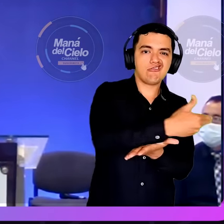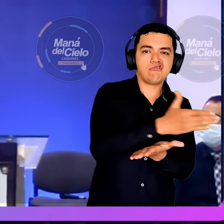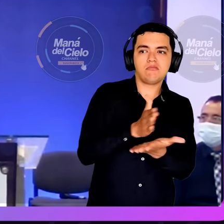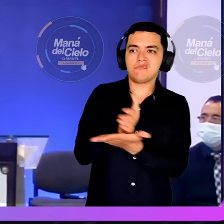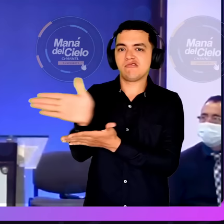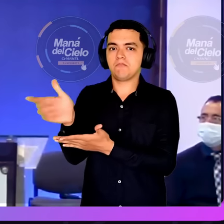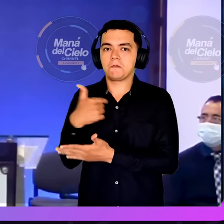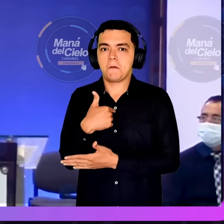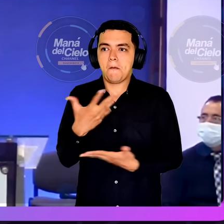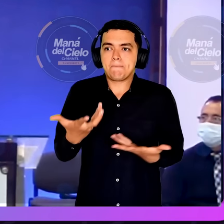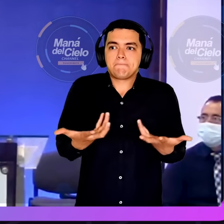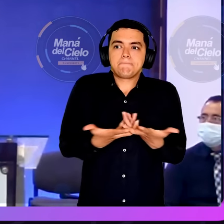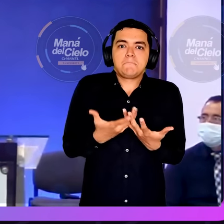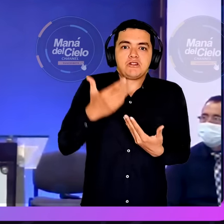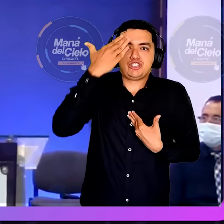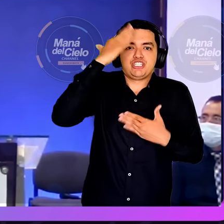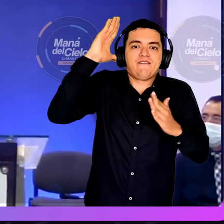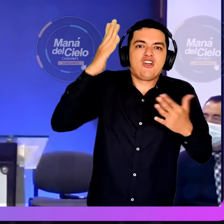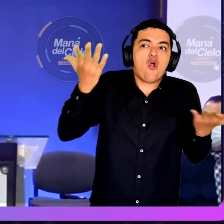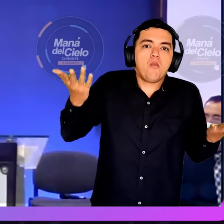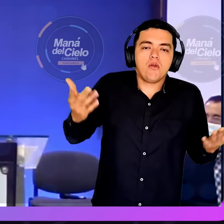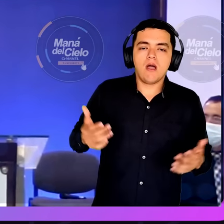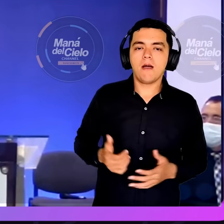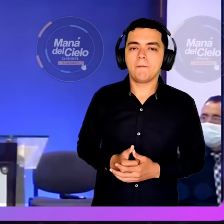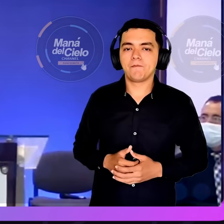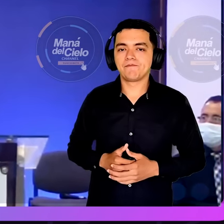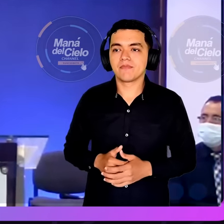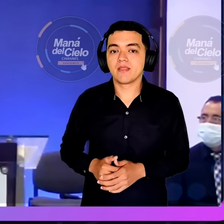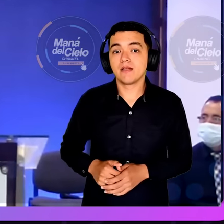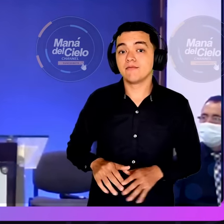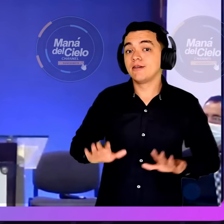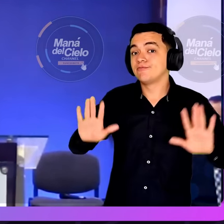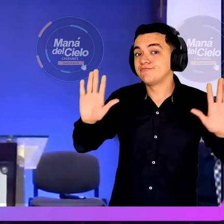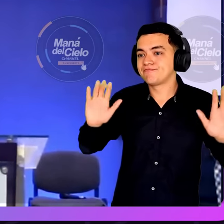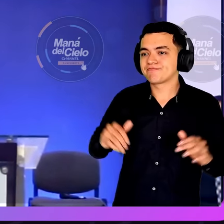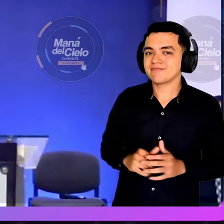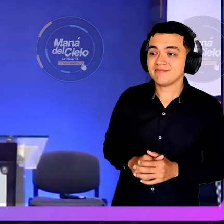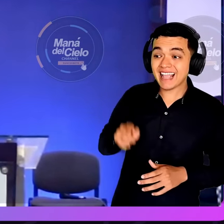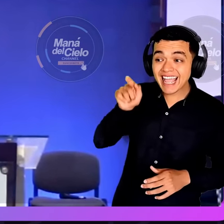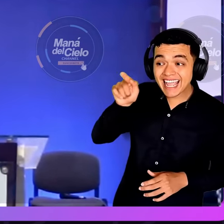16 años un misionero enamorándose de una muchacha. Hubo gente que le dijo,